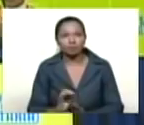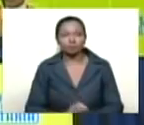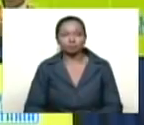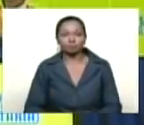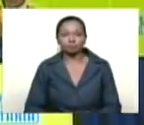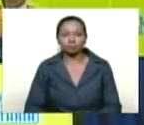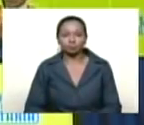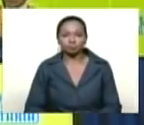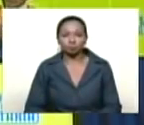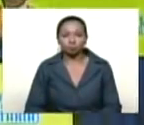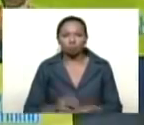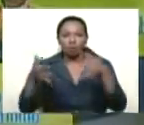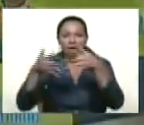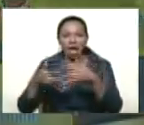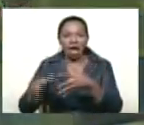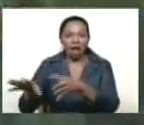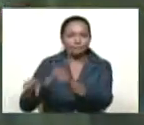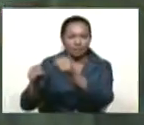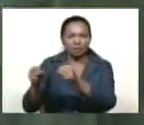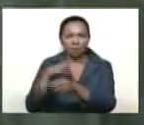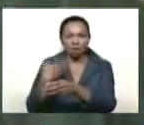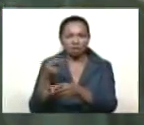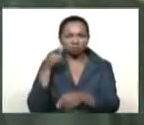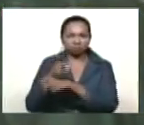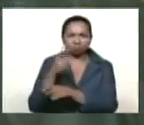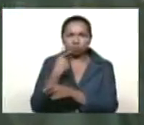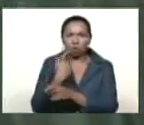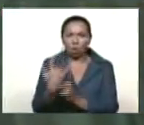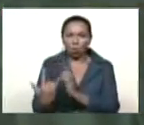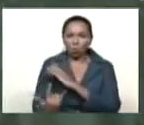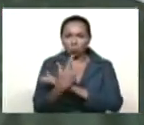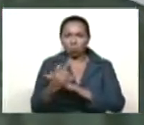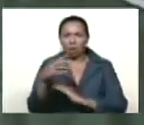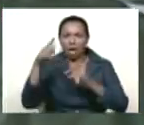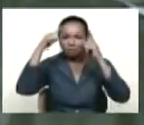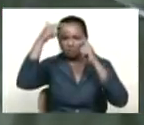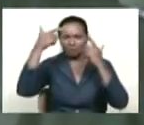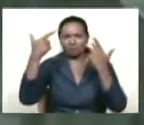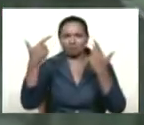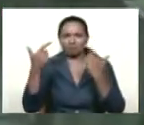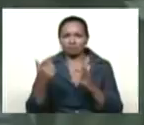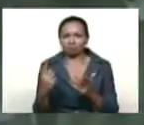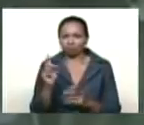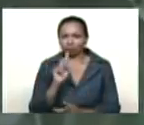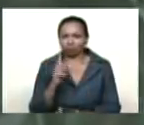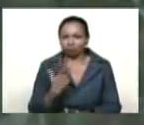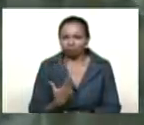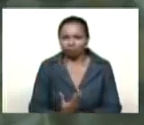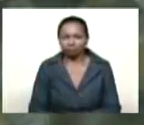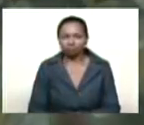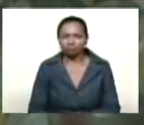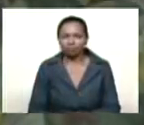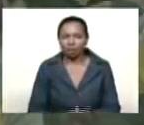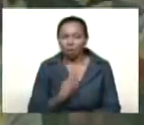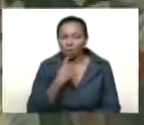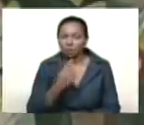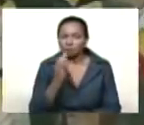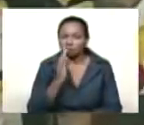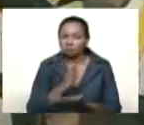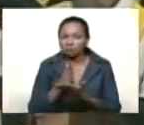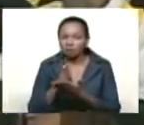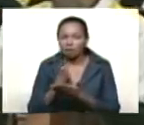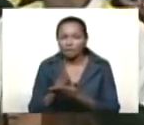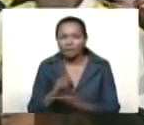El imperialismo quiere acusarme que yo he traicionado el legado de Chávez. Lo dice Elio